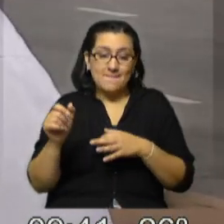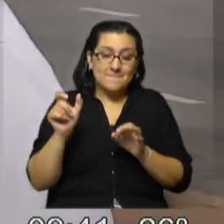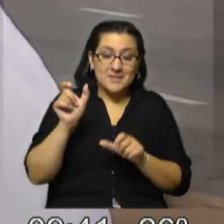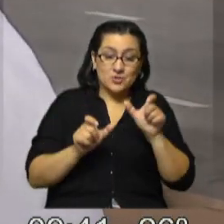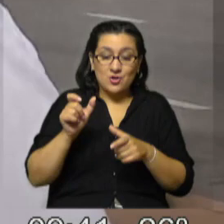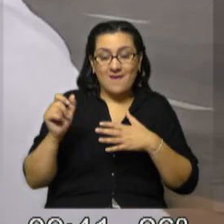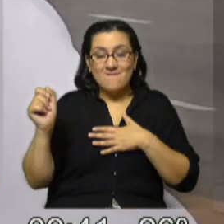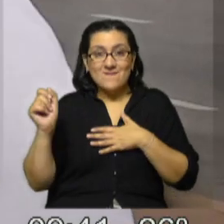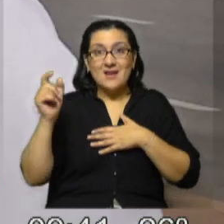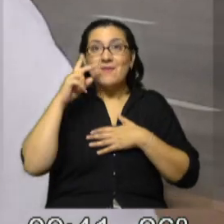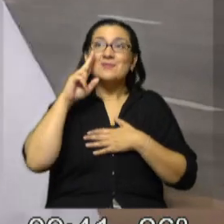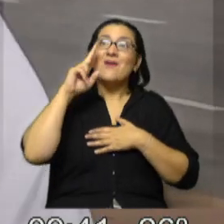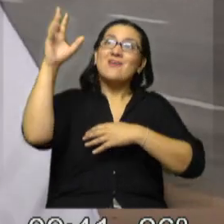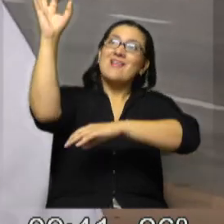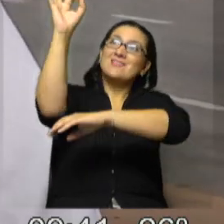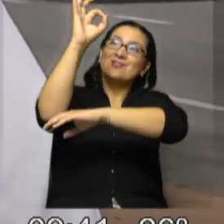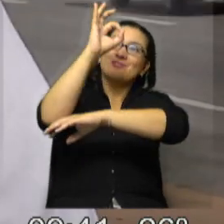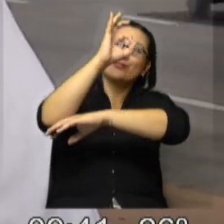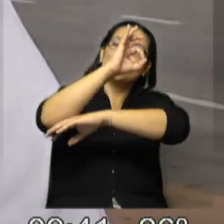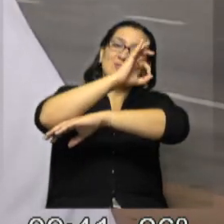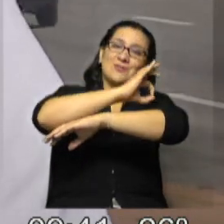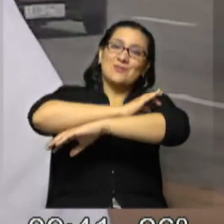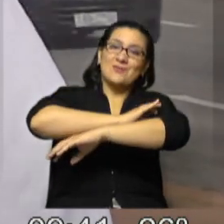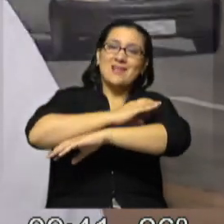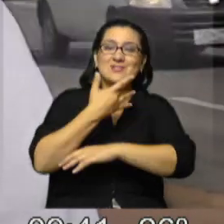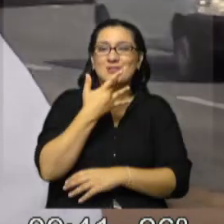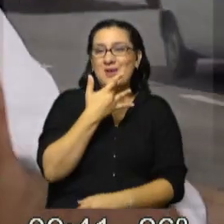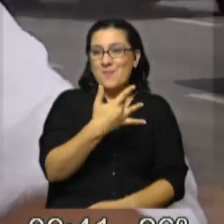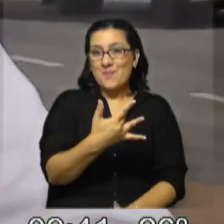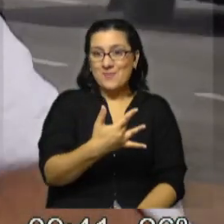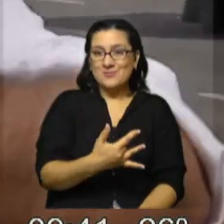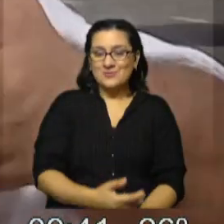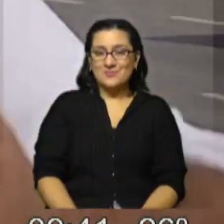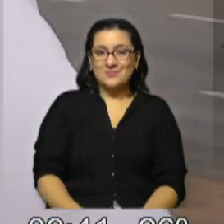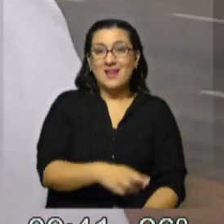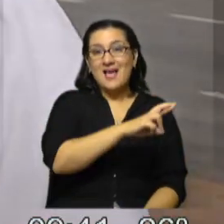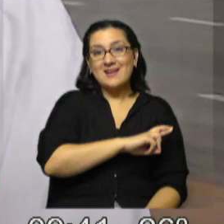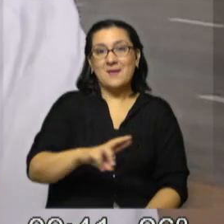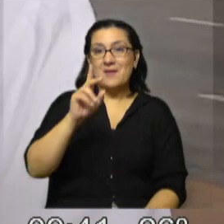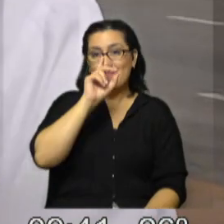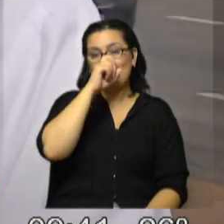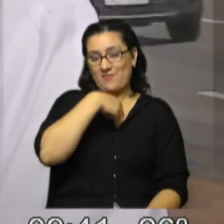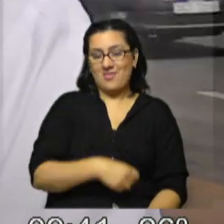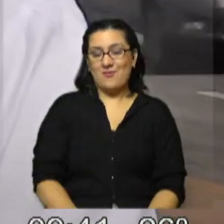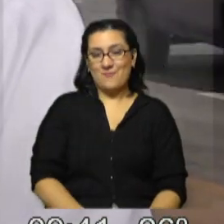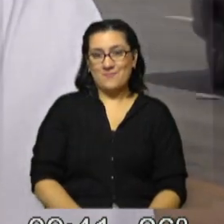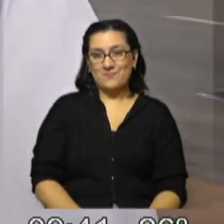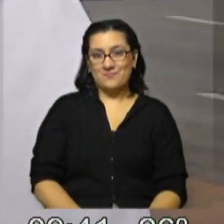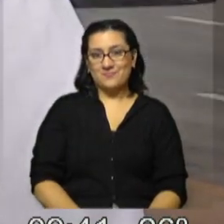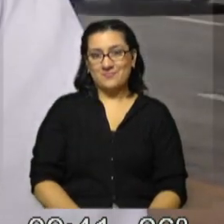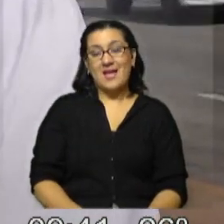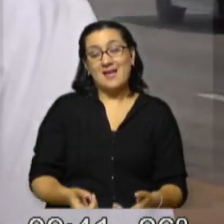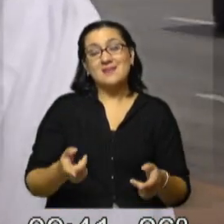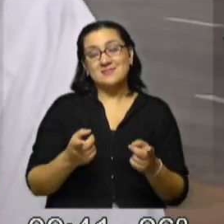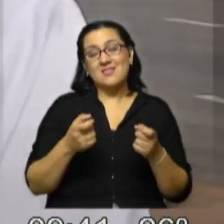vamos a ver caer el sol. Y eso también hace una belleza natural que tenemos de nuestra rambla espectacular, que hay que